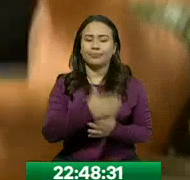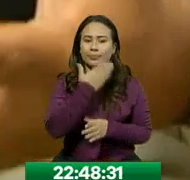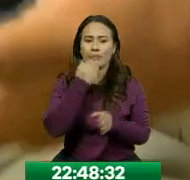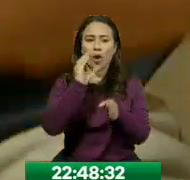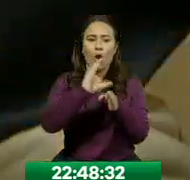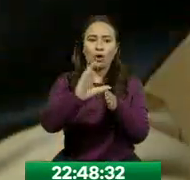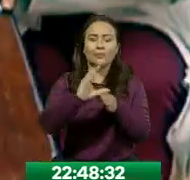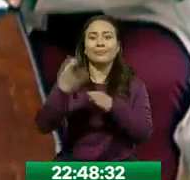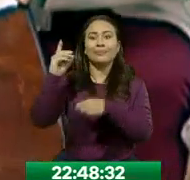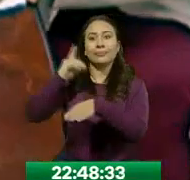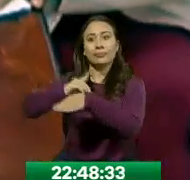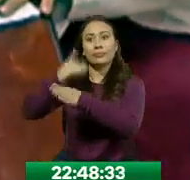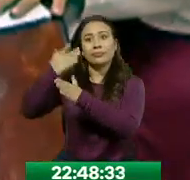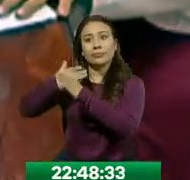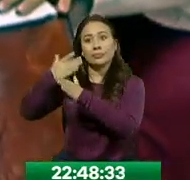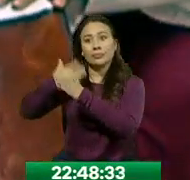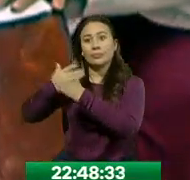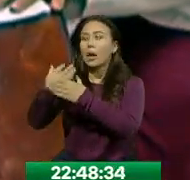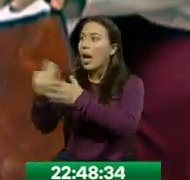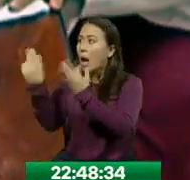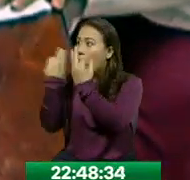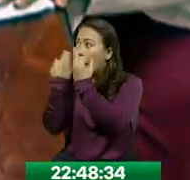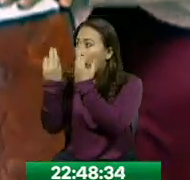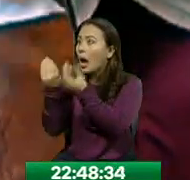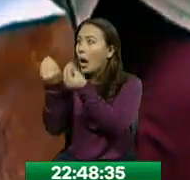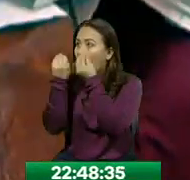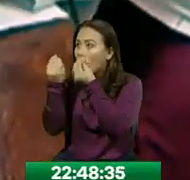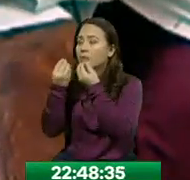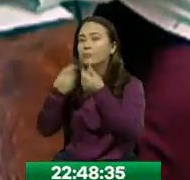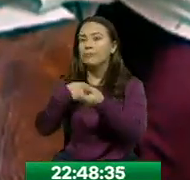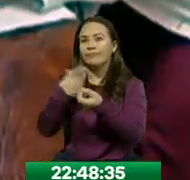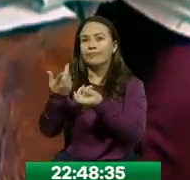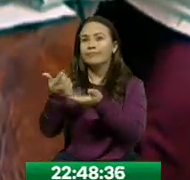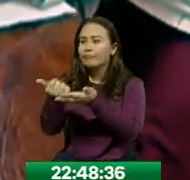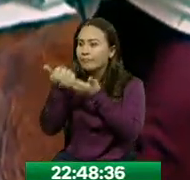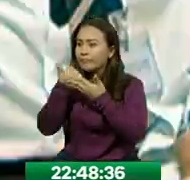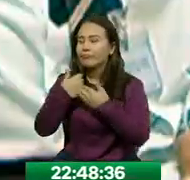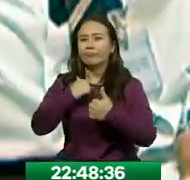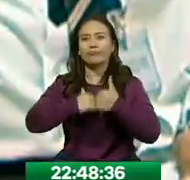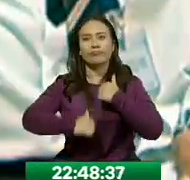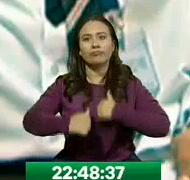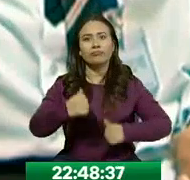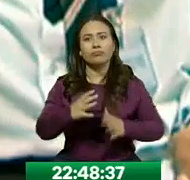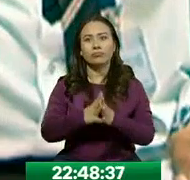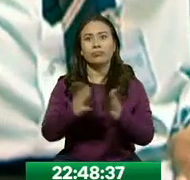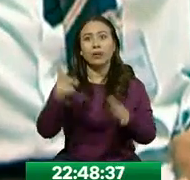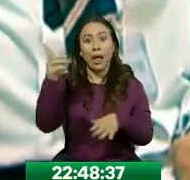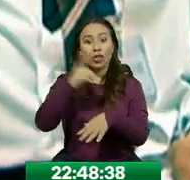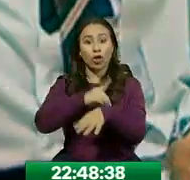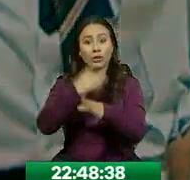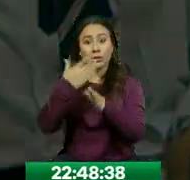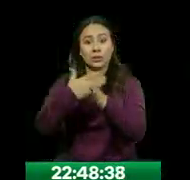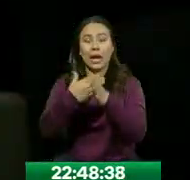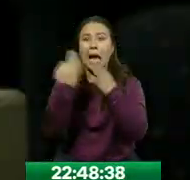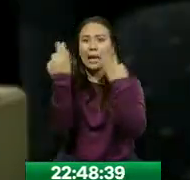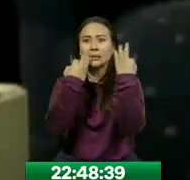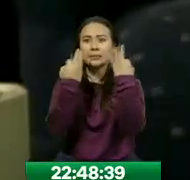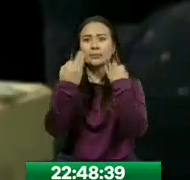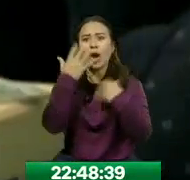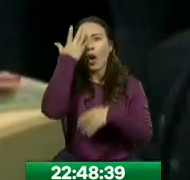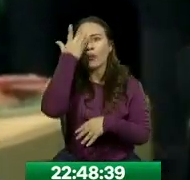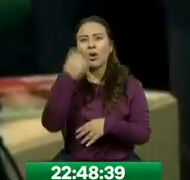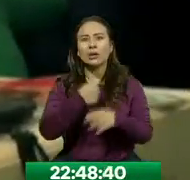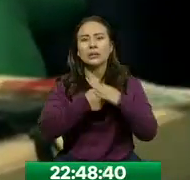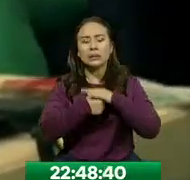un neuropsiquiatra. 2 años y medio duré para poderme levantar de este golpe tan fuerte, ¿no? Este psiquiatra explica los síntomas de la